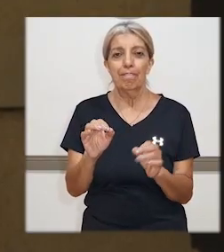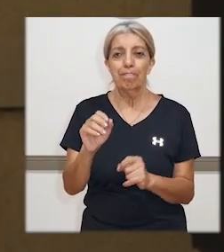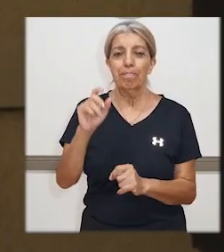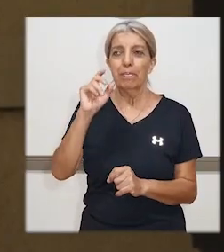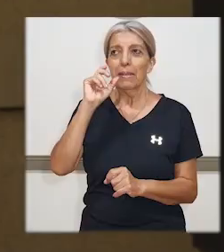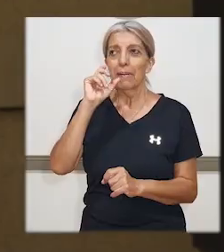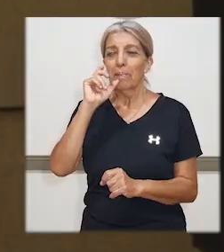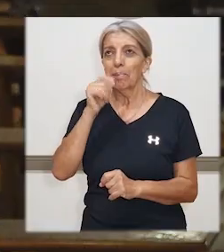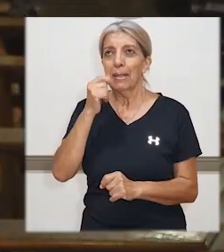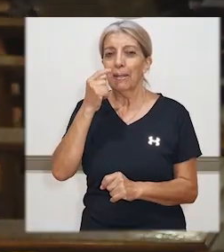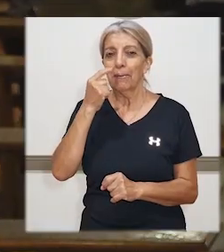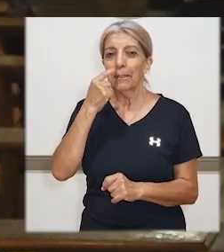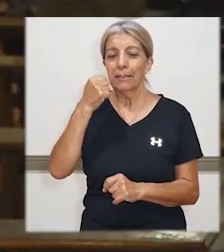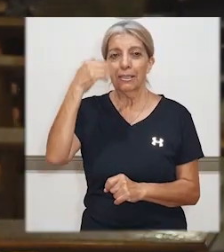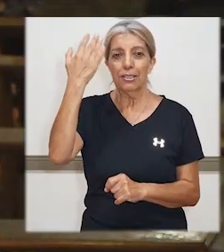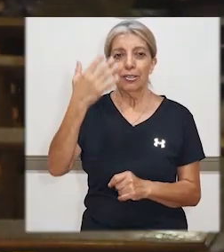Palabra del Señor.